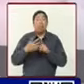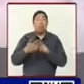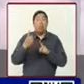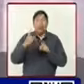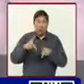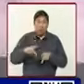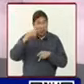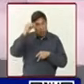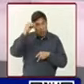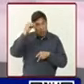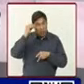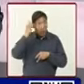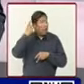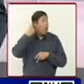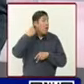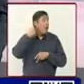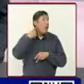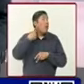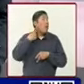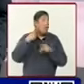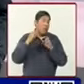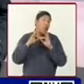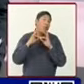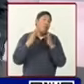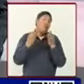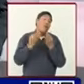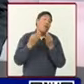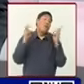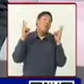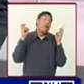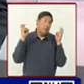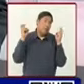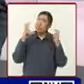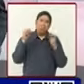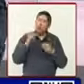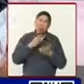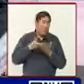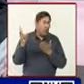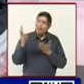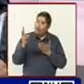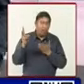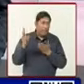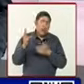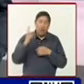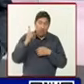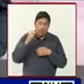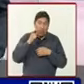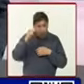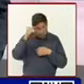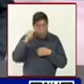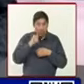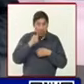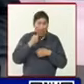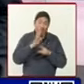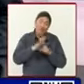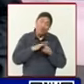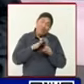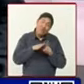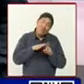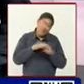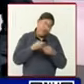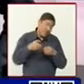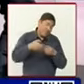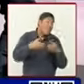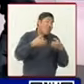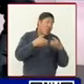antisocial se hizo pasar por un familiar, por un pariente de esta persona, reiteramos, de la tercera edad. Se ganó su confianza, lo dopó